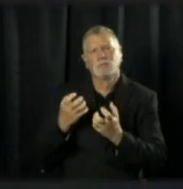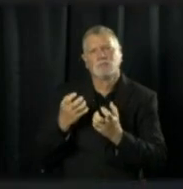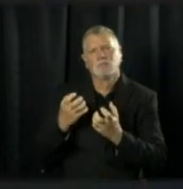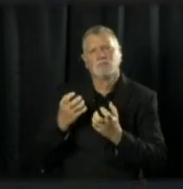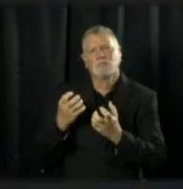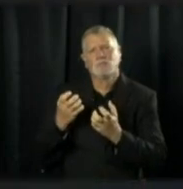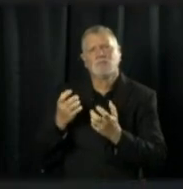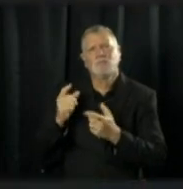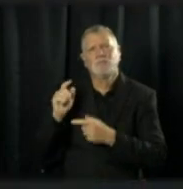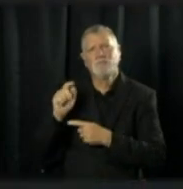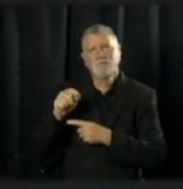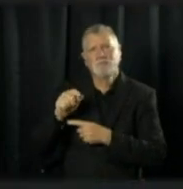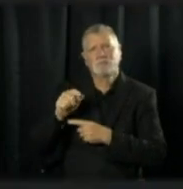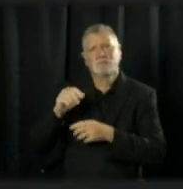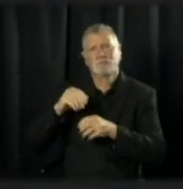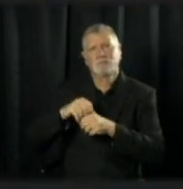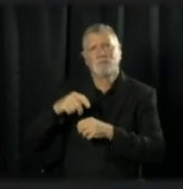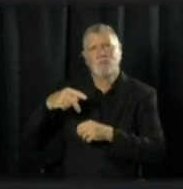clarificación